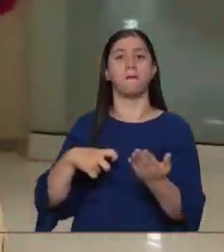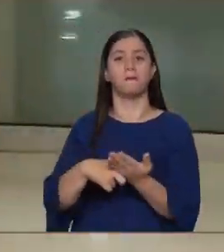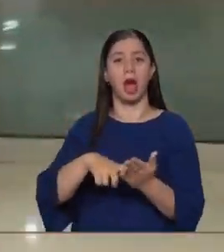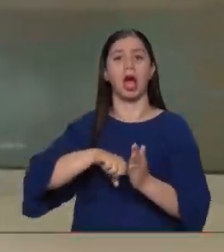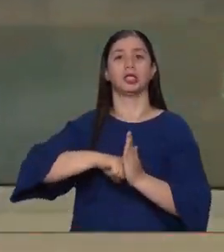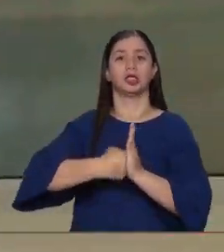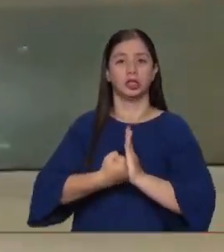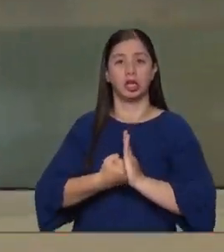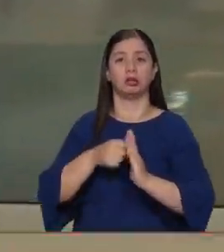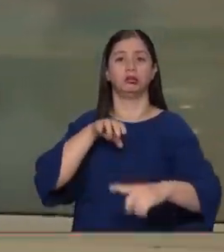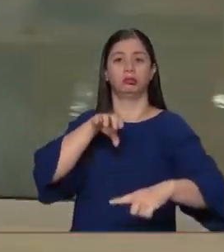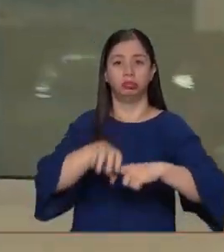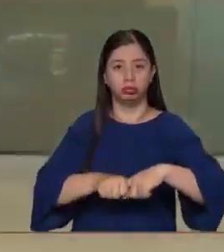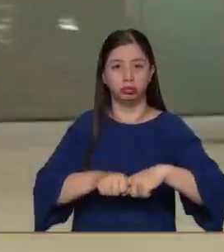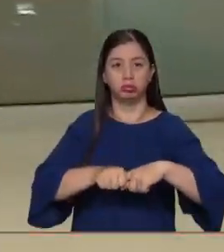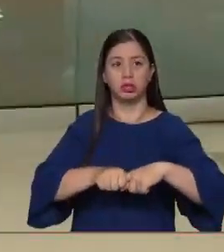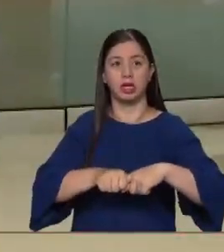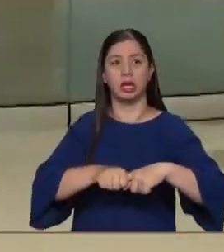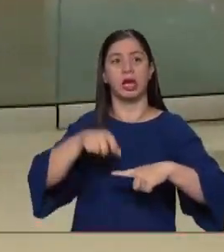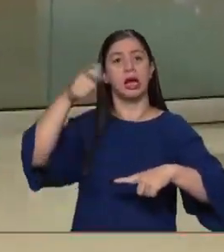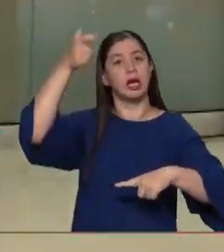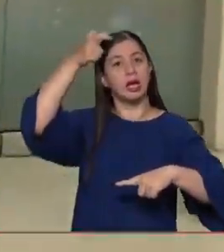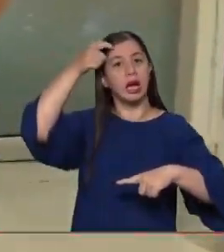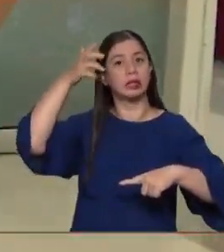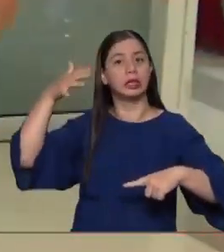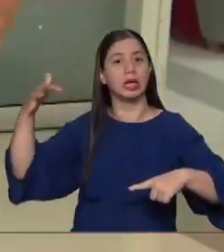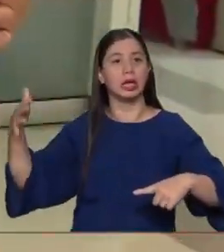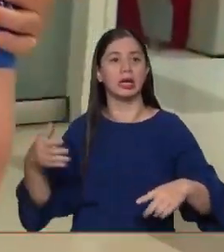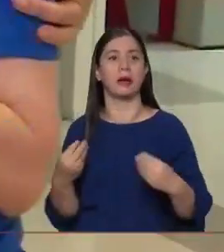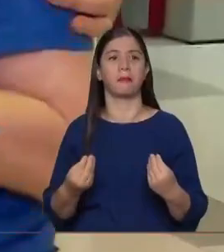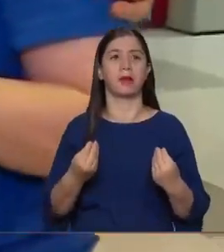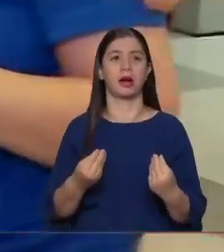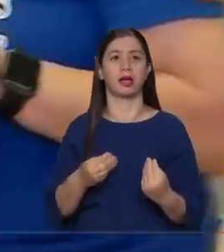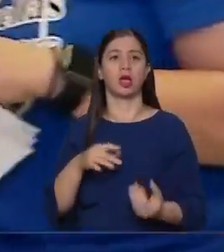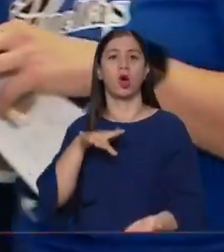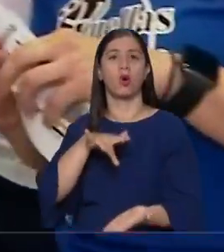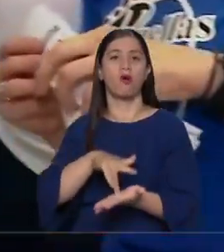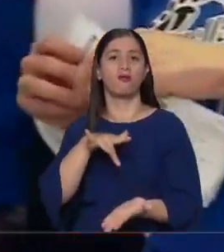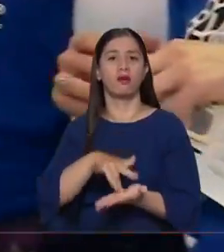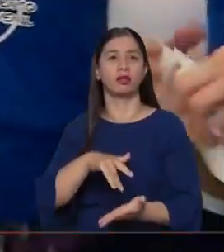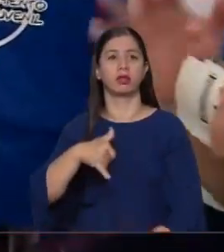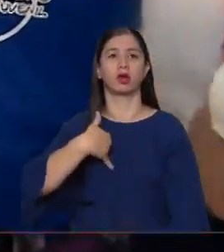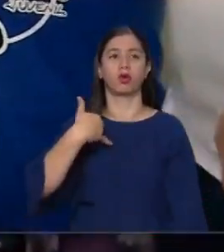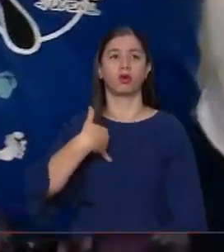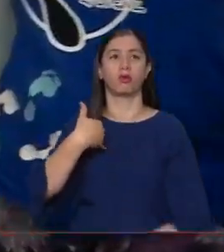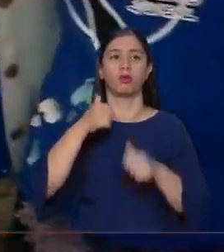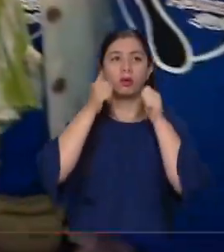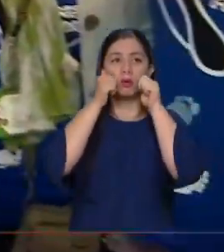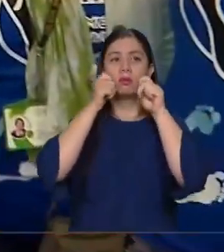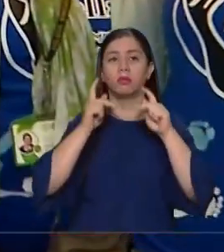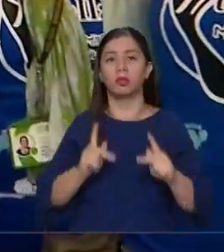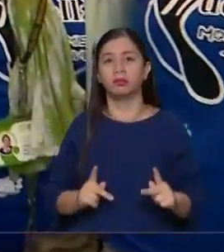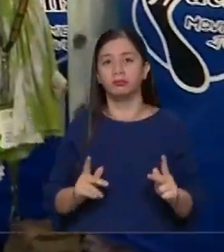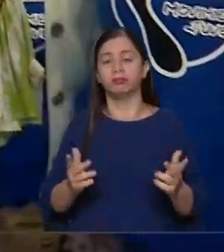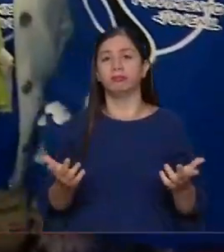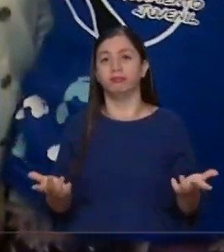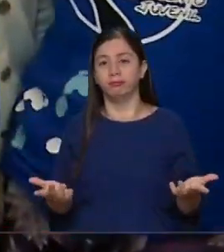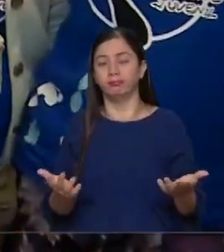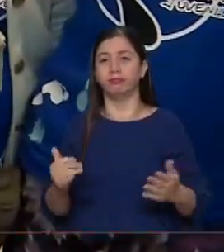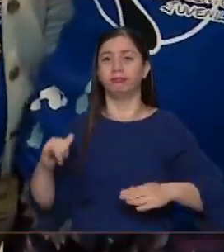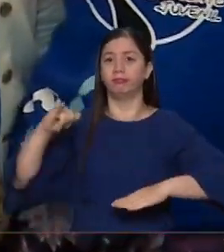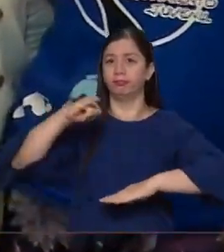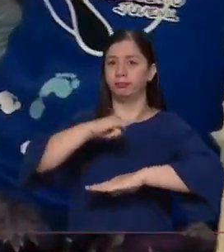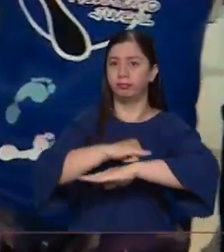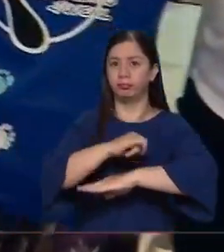demás, a Cartagena para asistir a un evento juvenil, un evento humanitario, y pues se encontraron con que la aerolínea